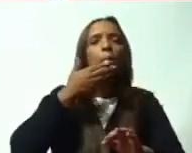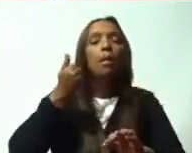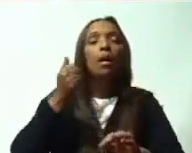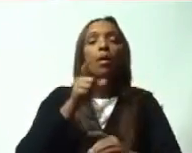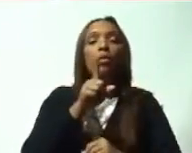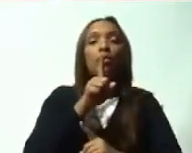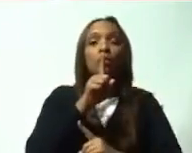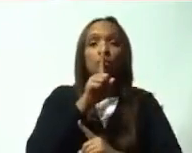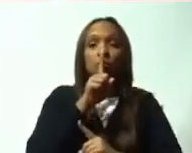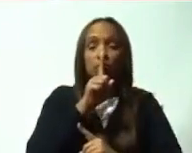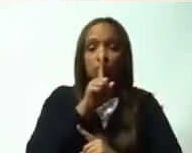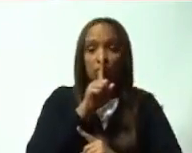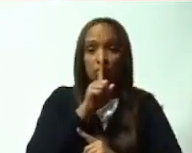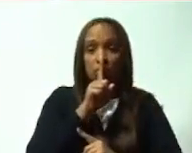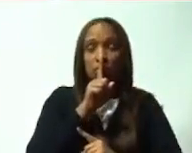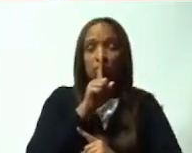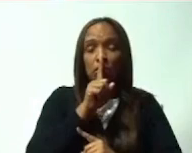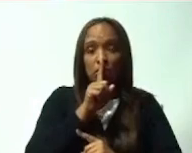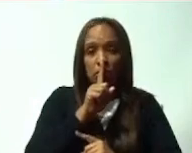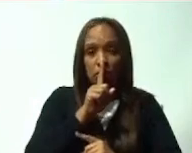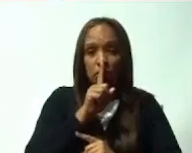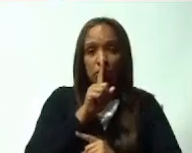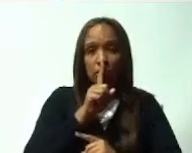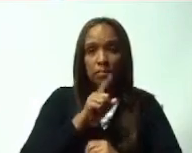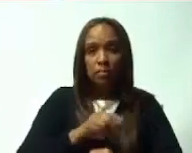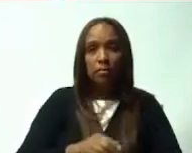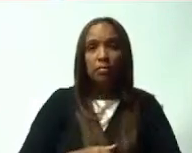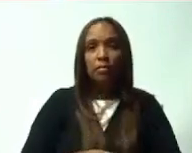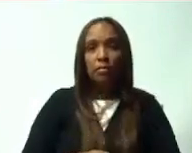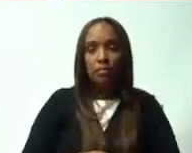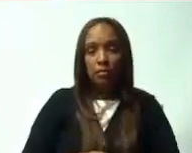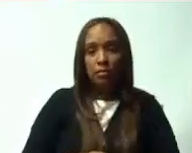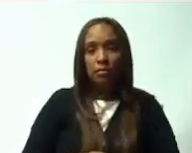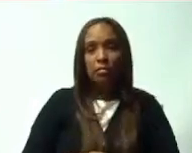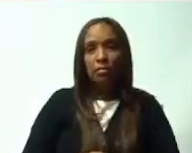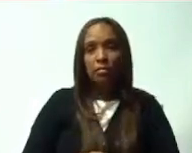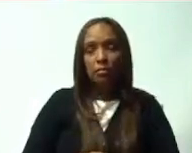no soban el fusil,